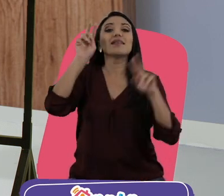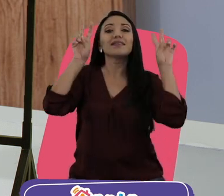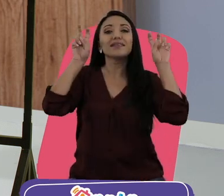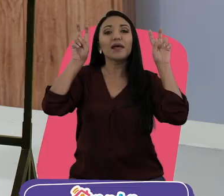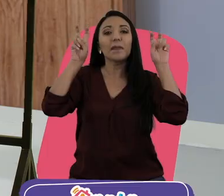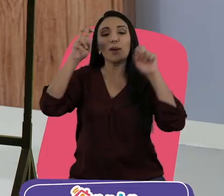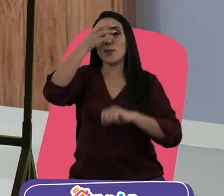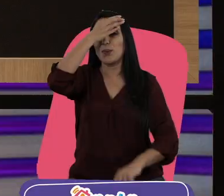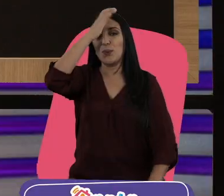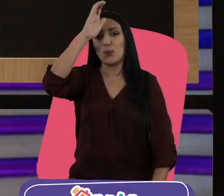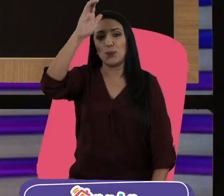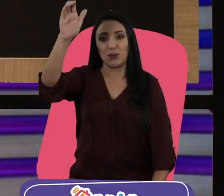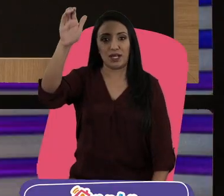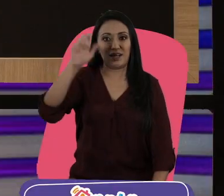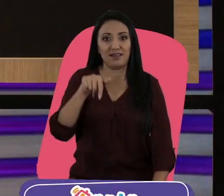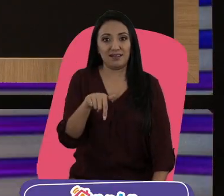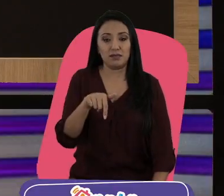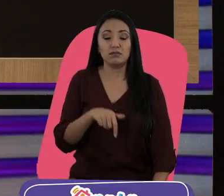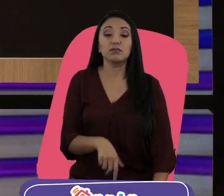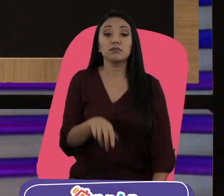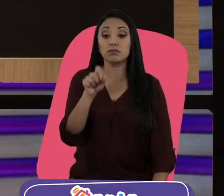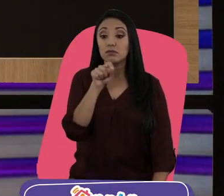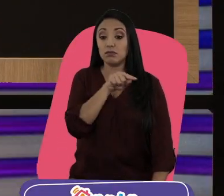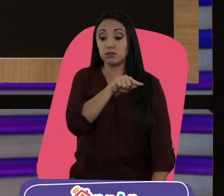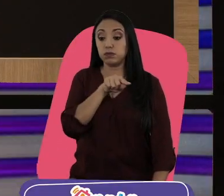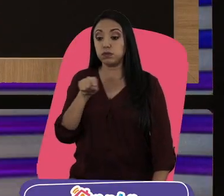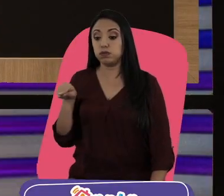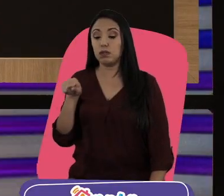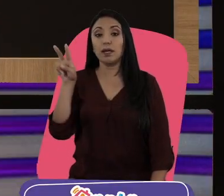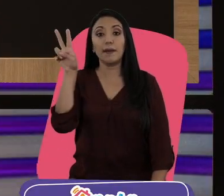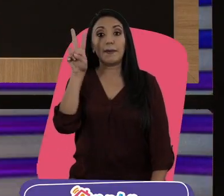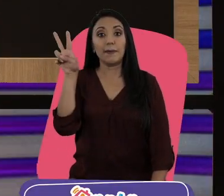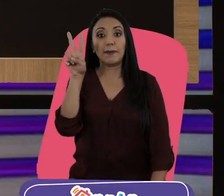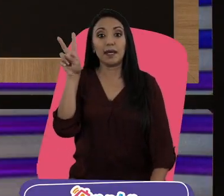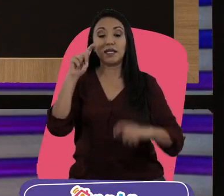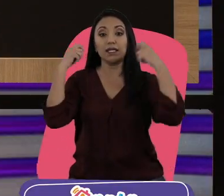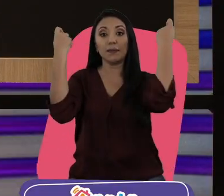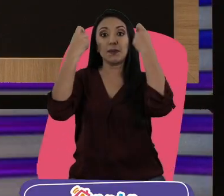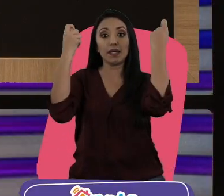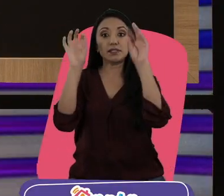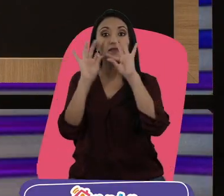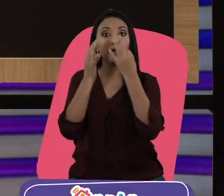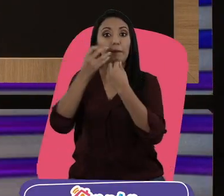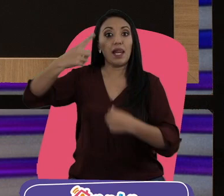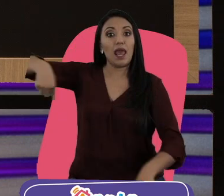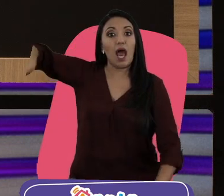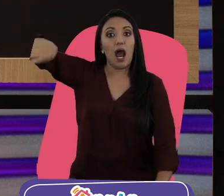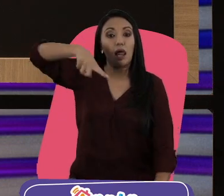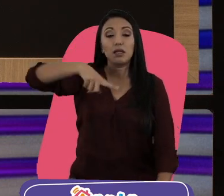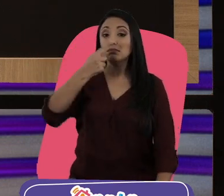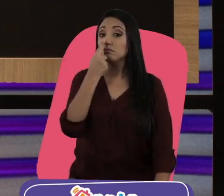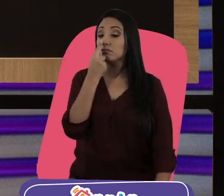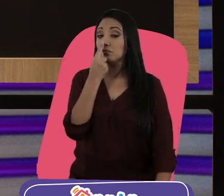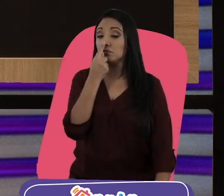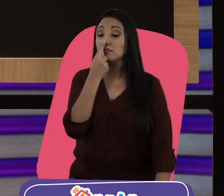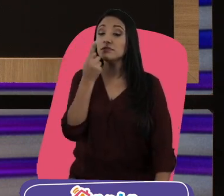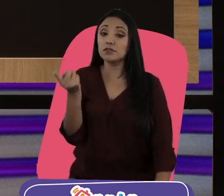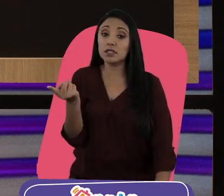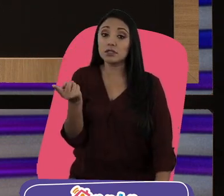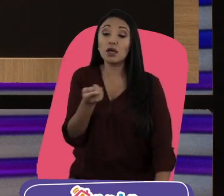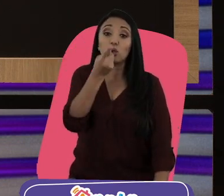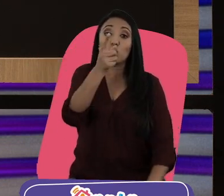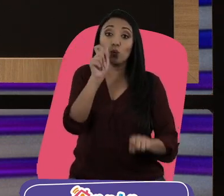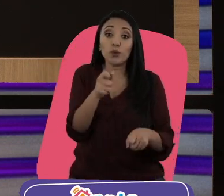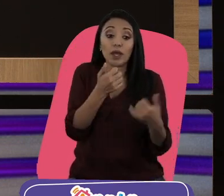interculturalidad. Recuerda que el viernes tendrás la fiesta familiar intercultural y va a ser súper interesante que